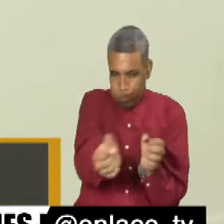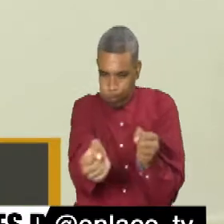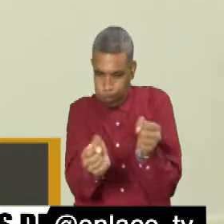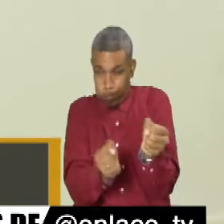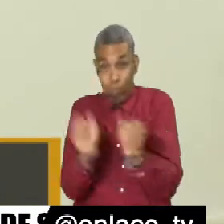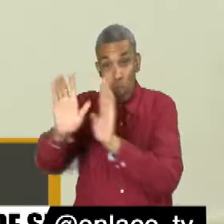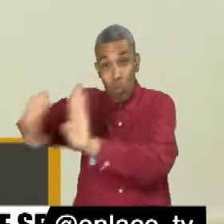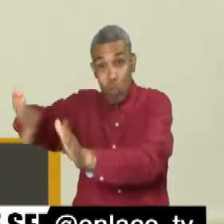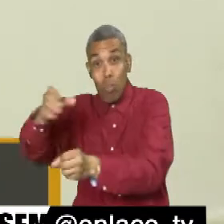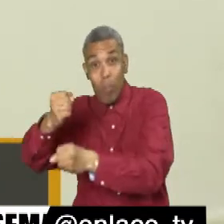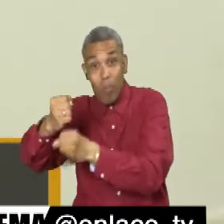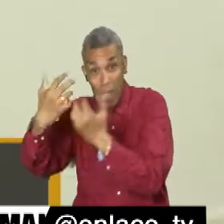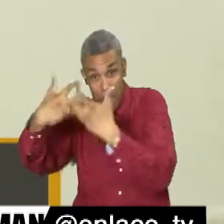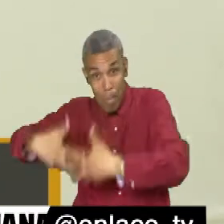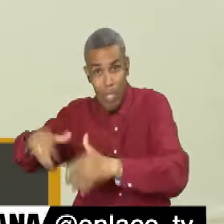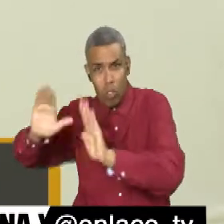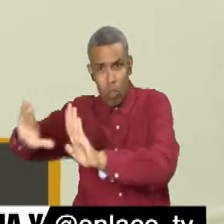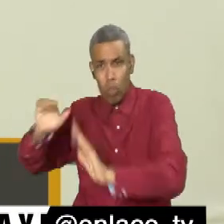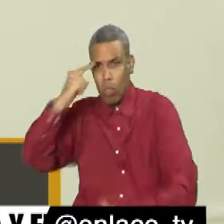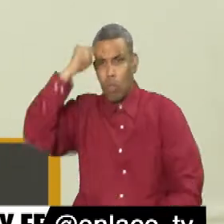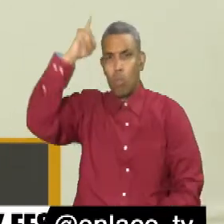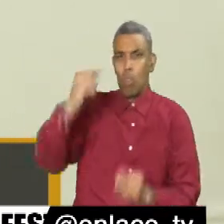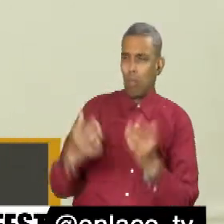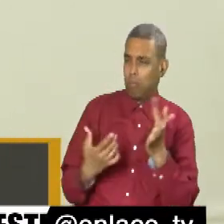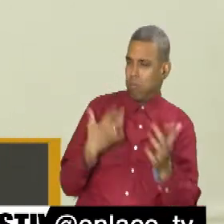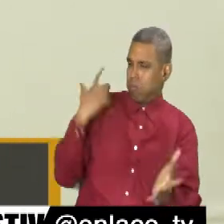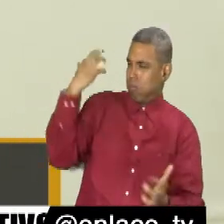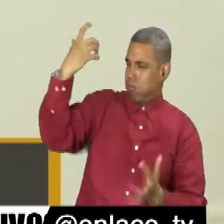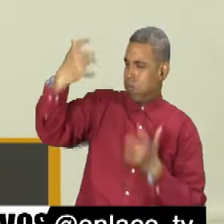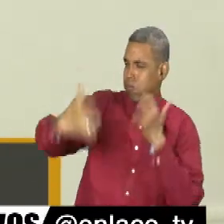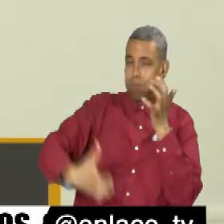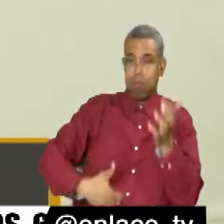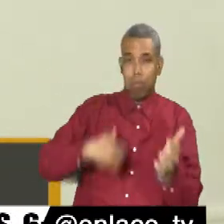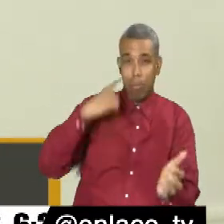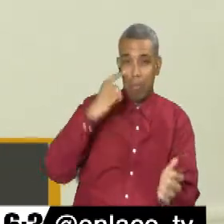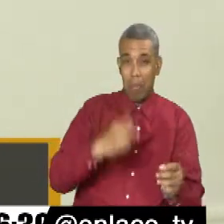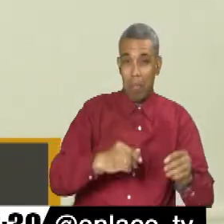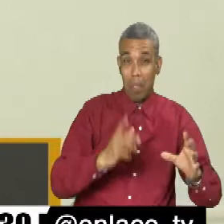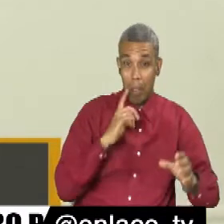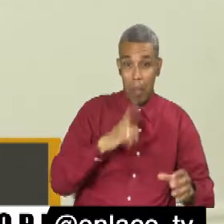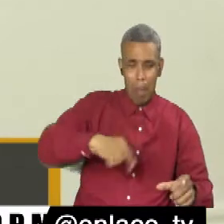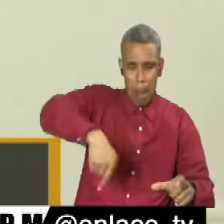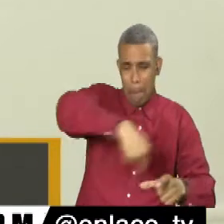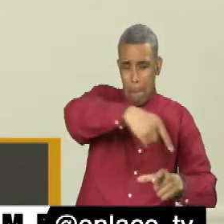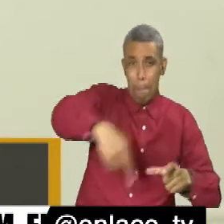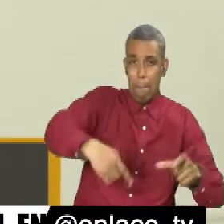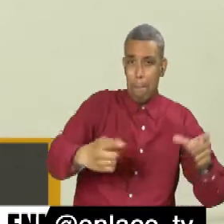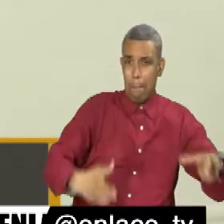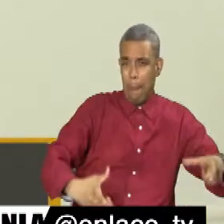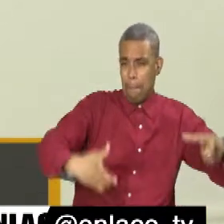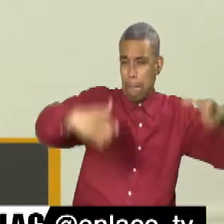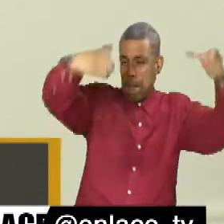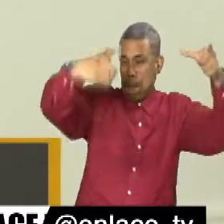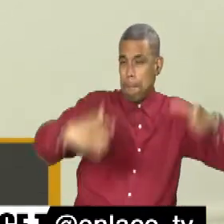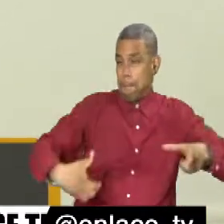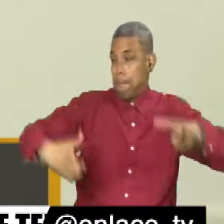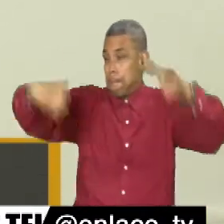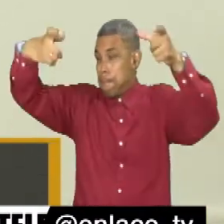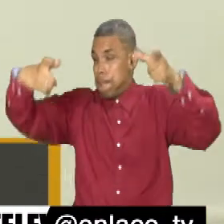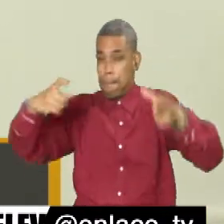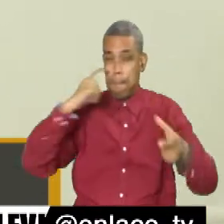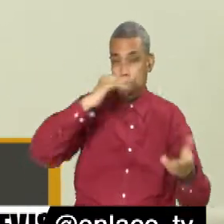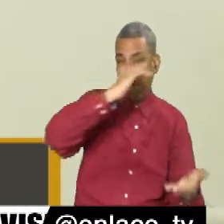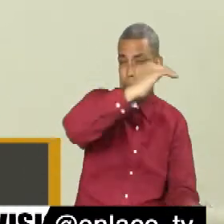galones de capacidad. Entonces llegamos, fue a hacer maniobras de enfriamiento, afortunadamente cero lesionados en